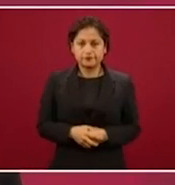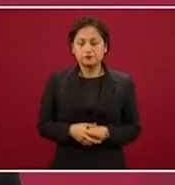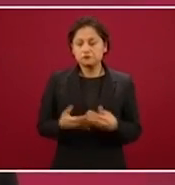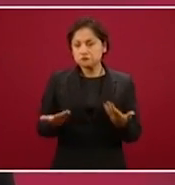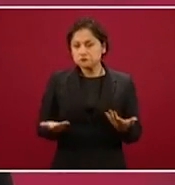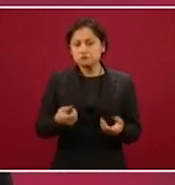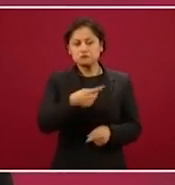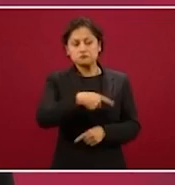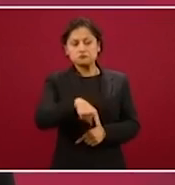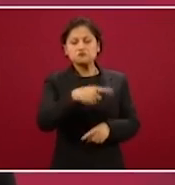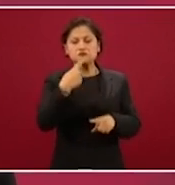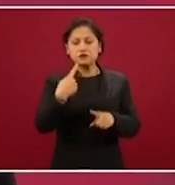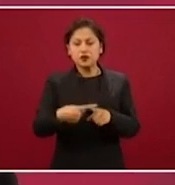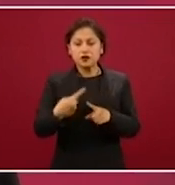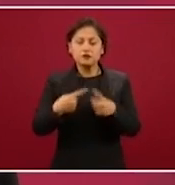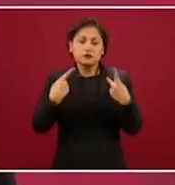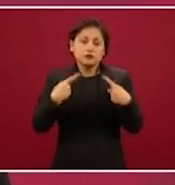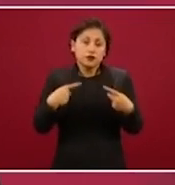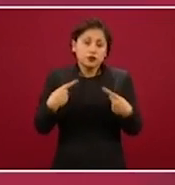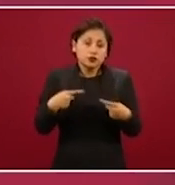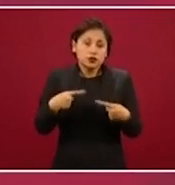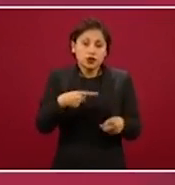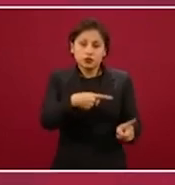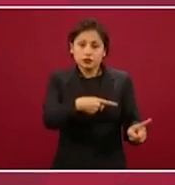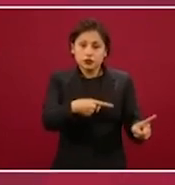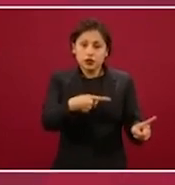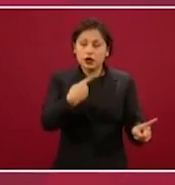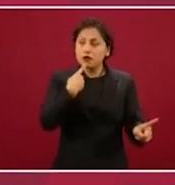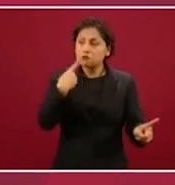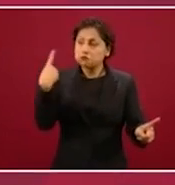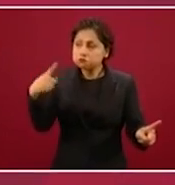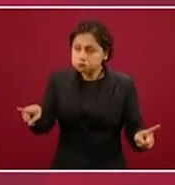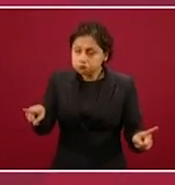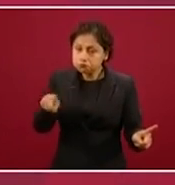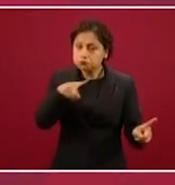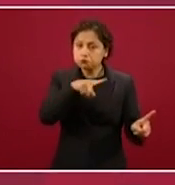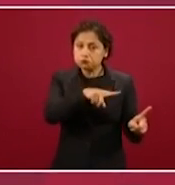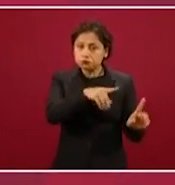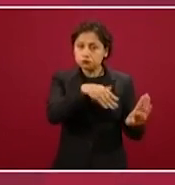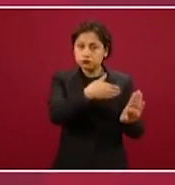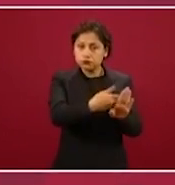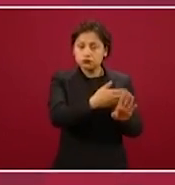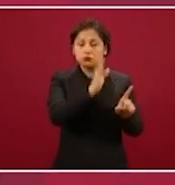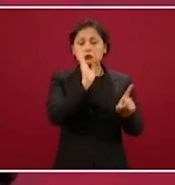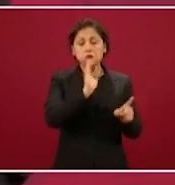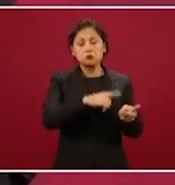acusadas. Es famoso por